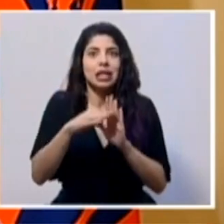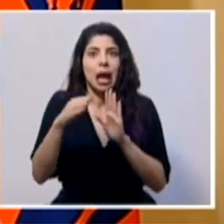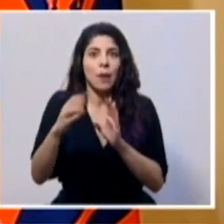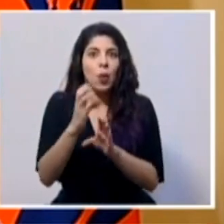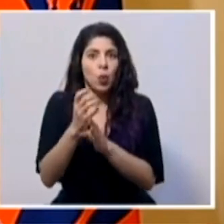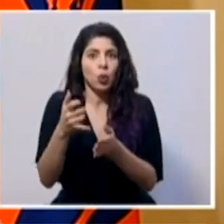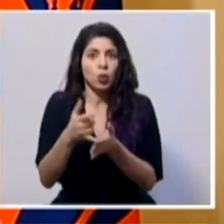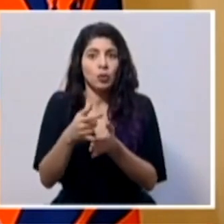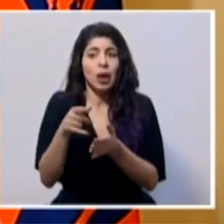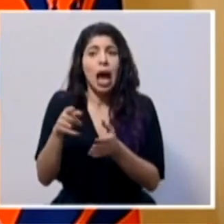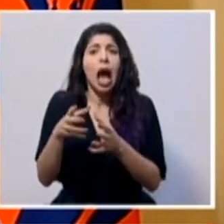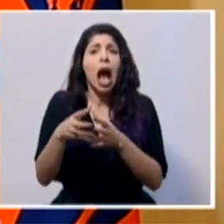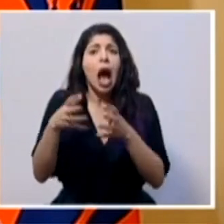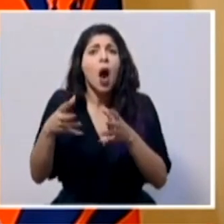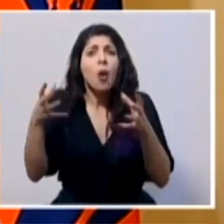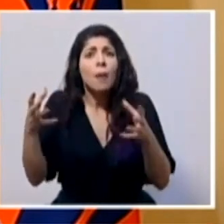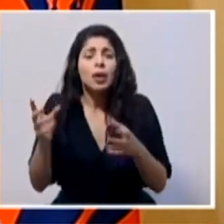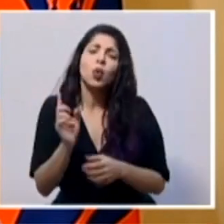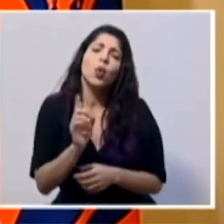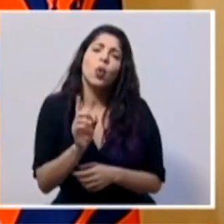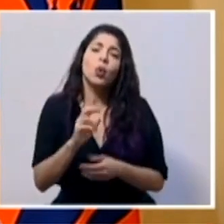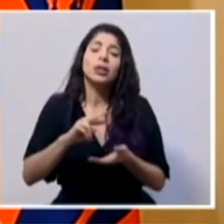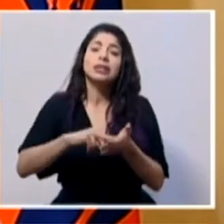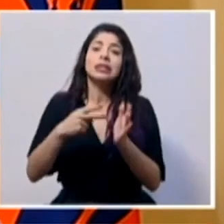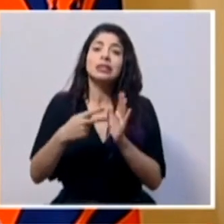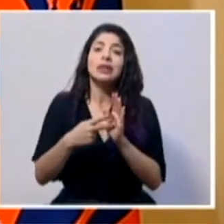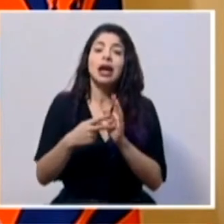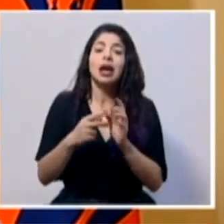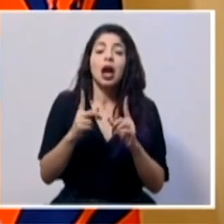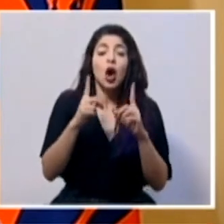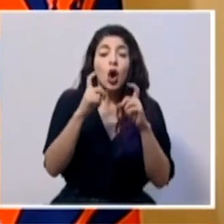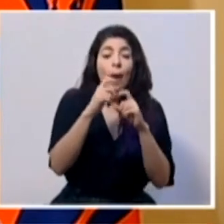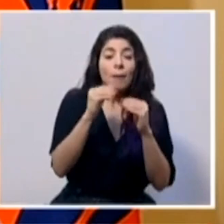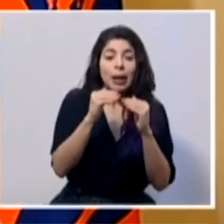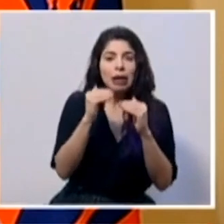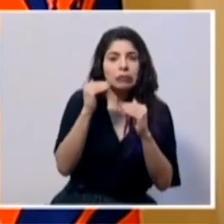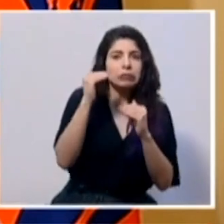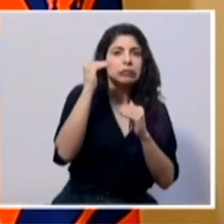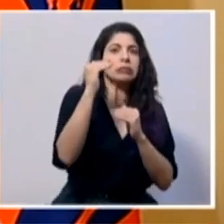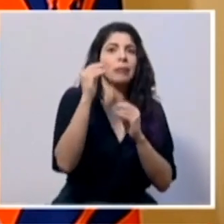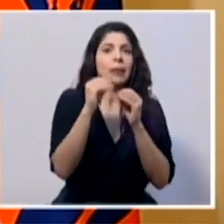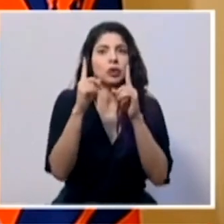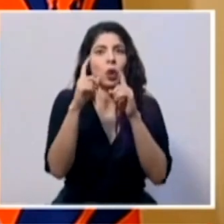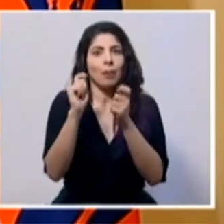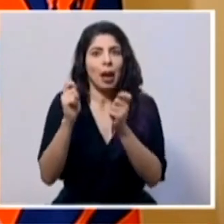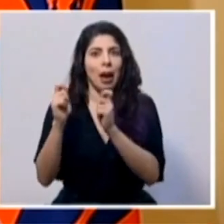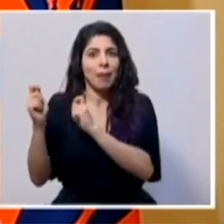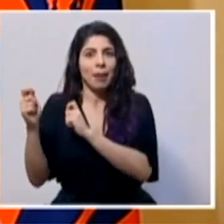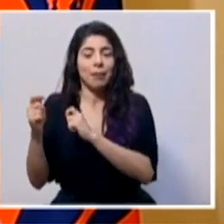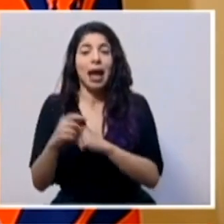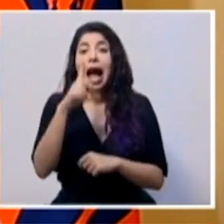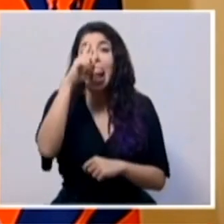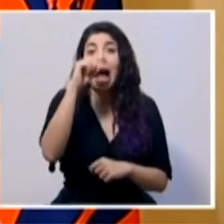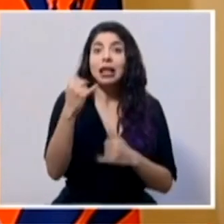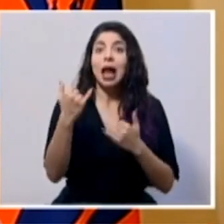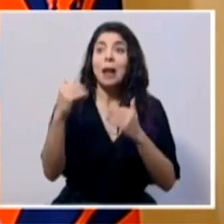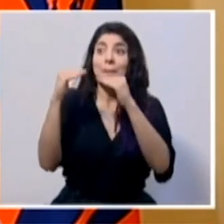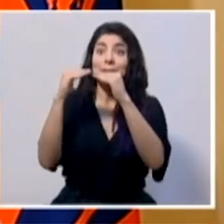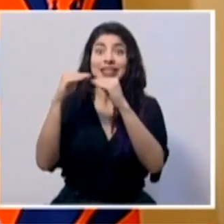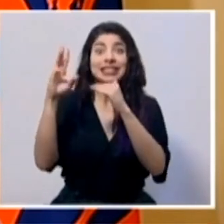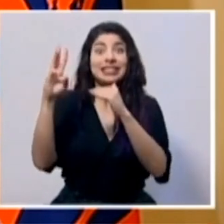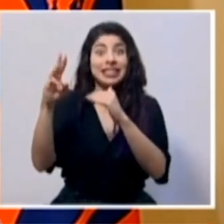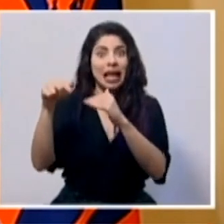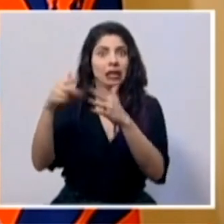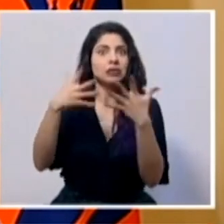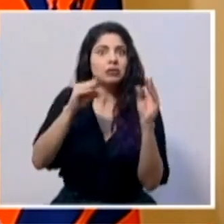intensivos. Aquí no es un aumento de capacidad en el SEACO, sino que es un aumento de la complejidad. Y el Calderón Guardia ya está usando el piso 6 con pacientes.